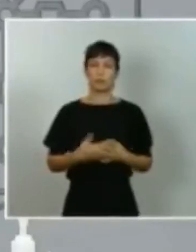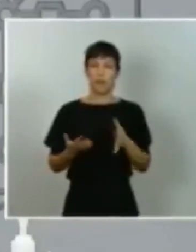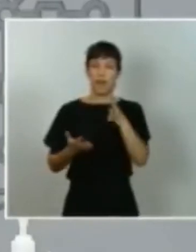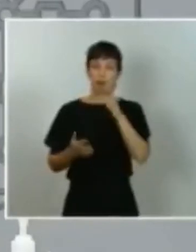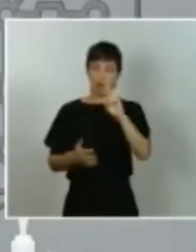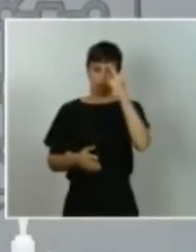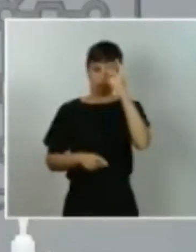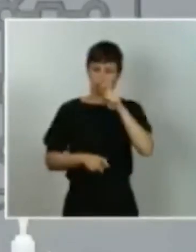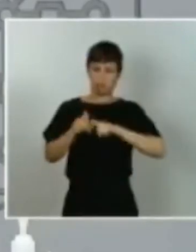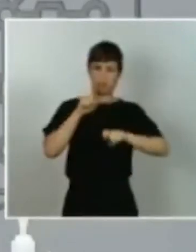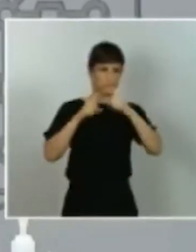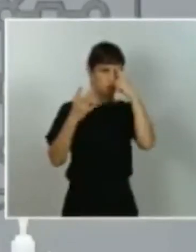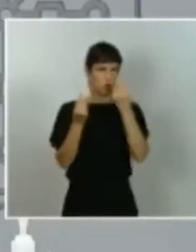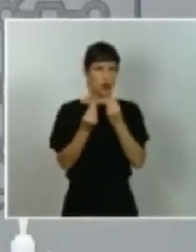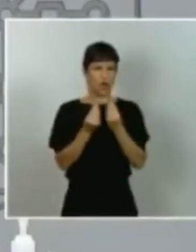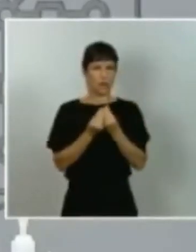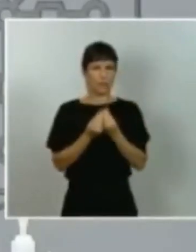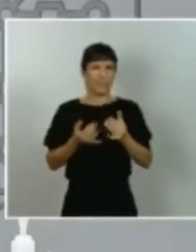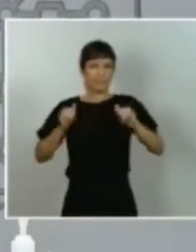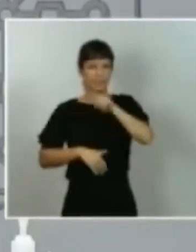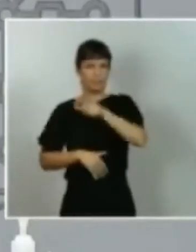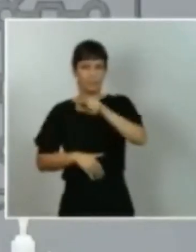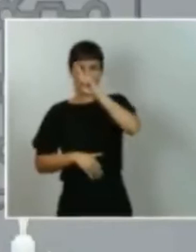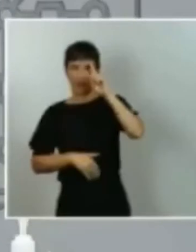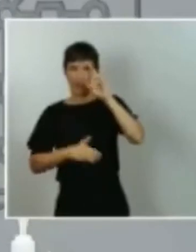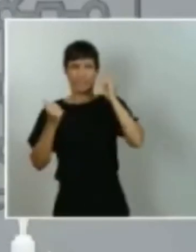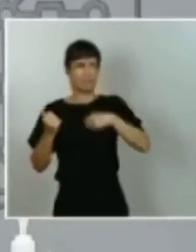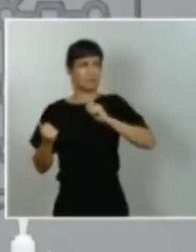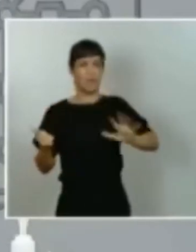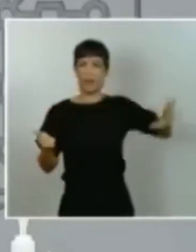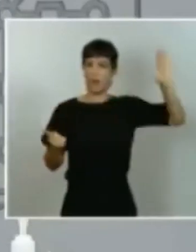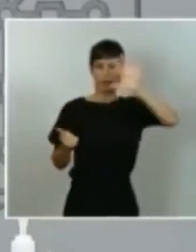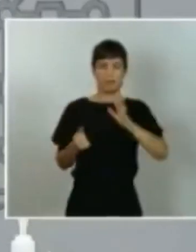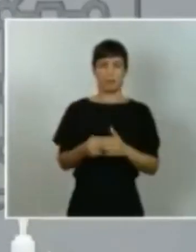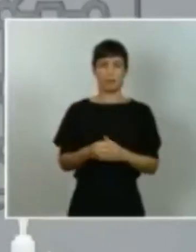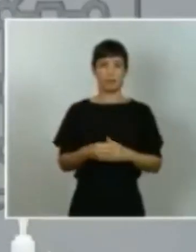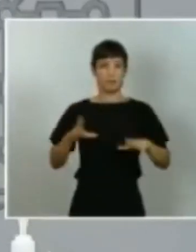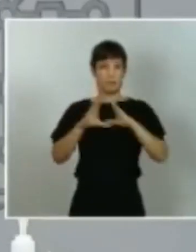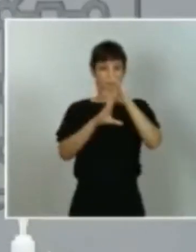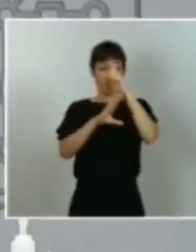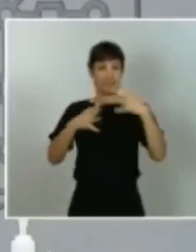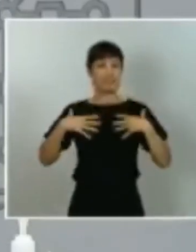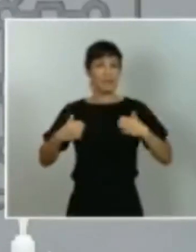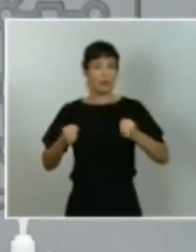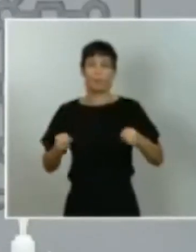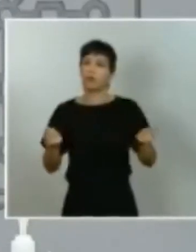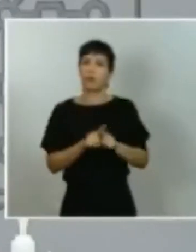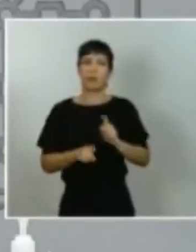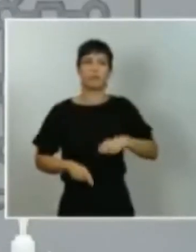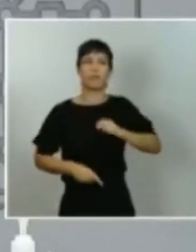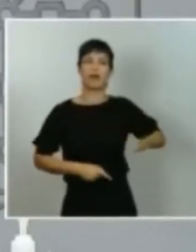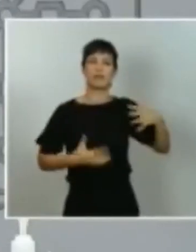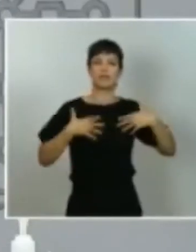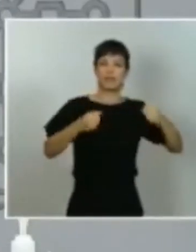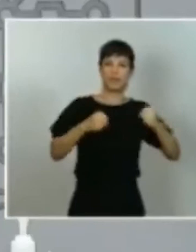los españoles. La salud de Madrid es la salud de España. Madrid es especial porque la salud de Madrid es la salud de